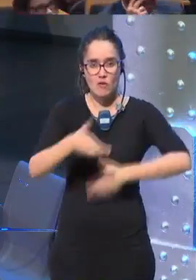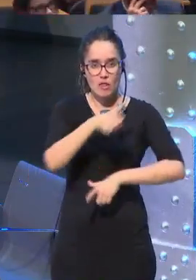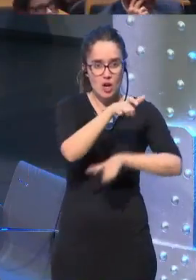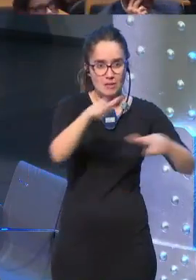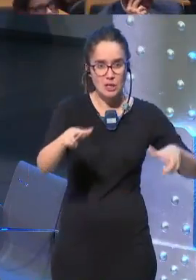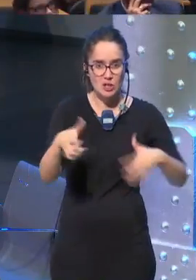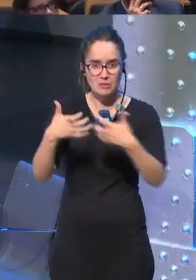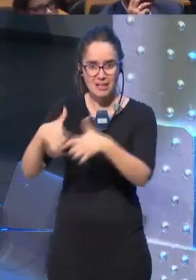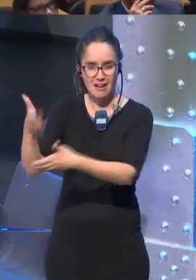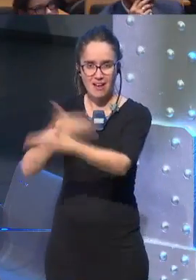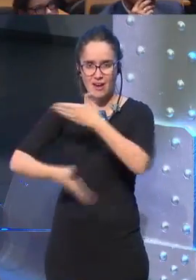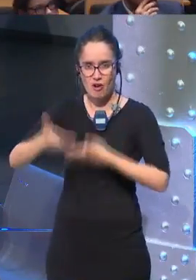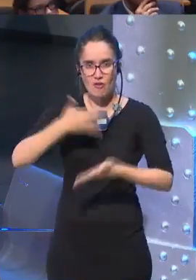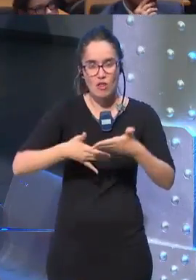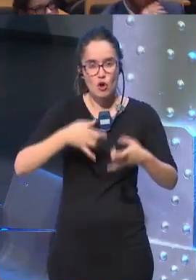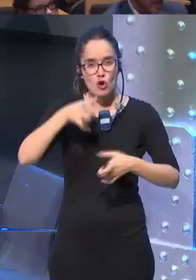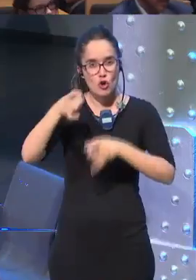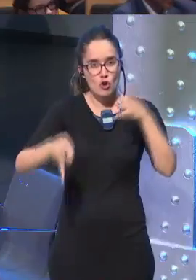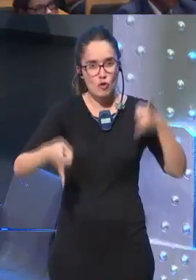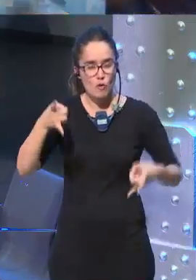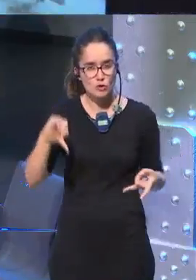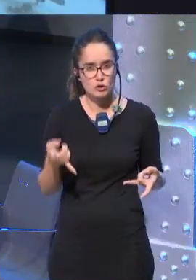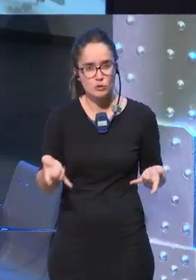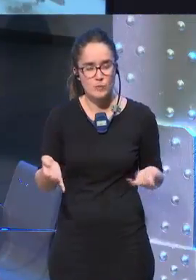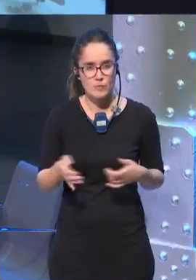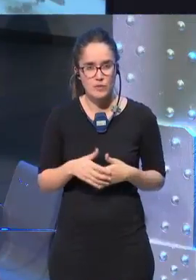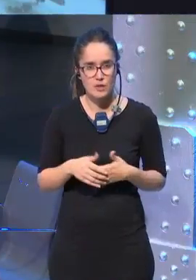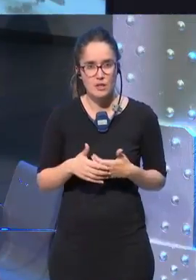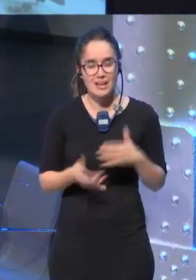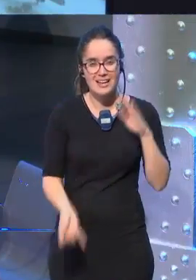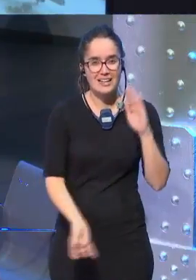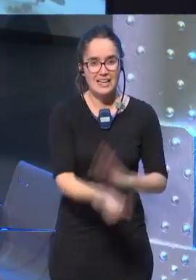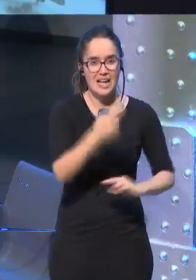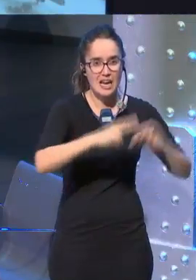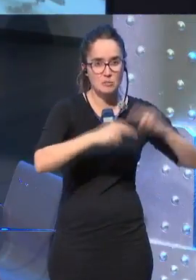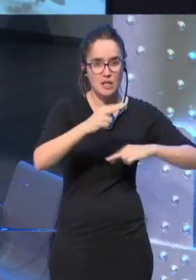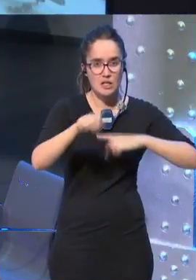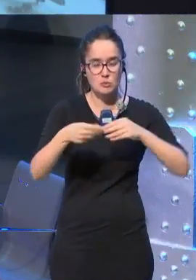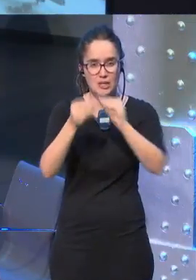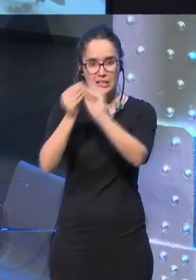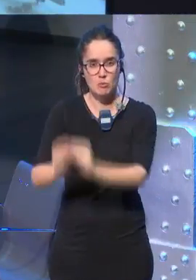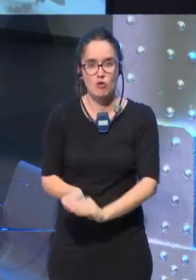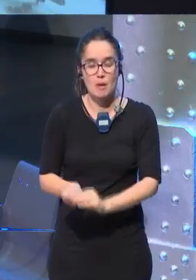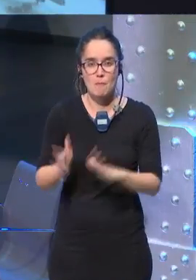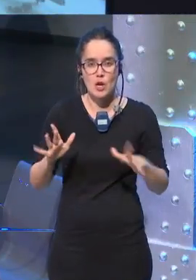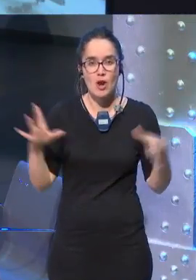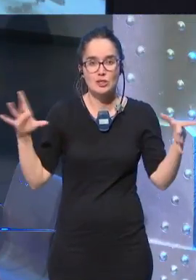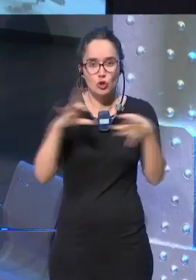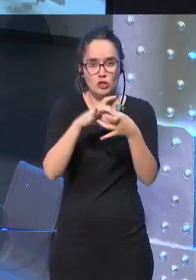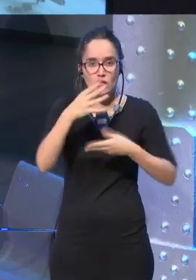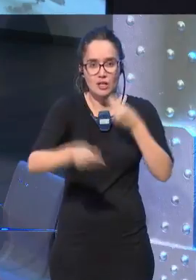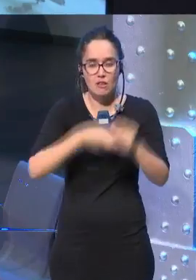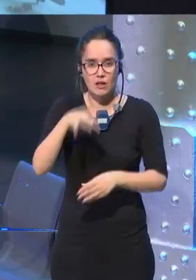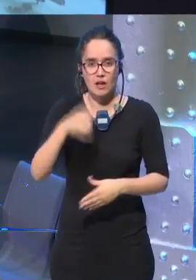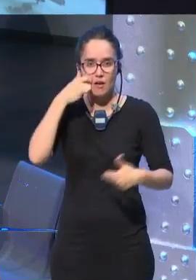hombre y la máquina. Los robots crean las piezas y las montan, pero las conexiones las establecen